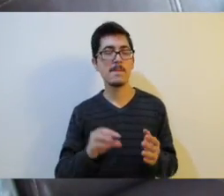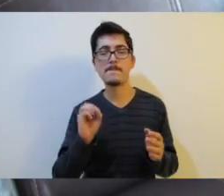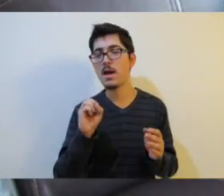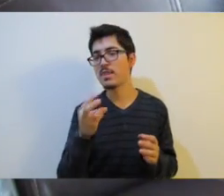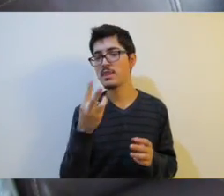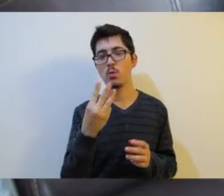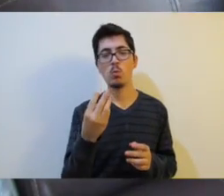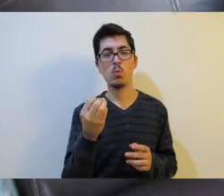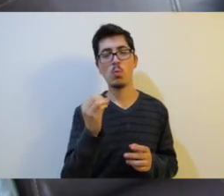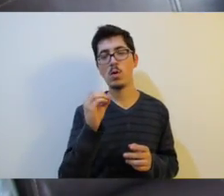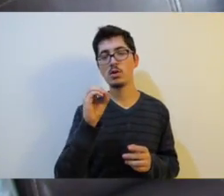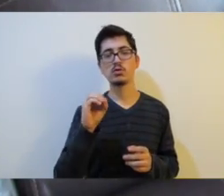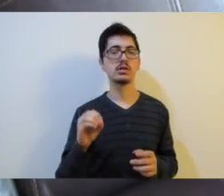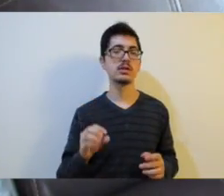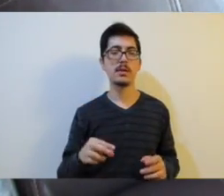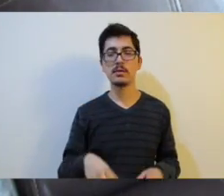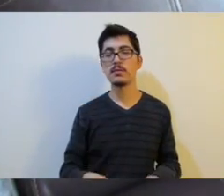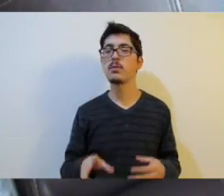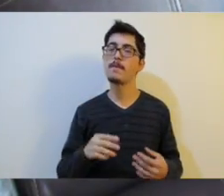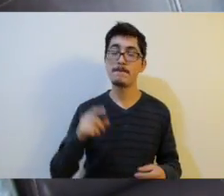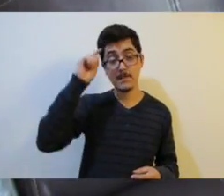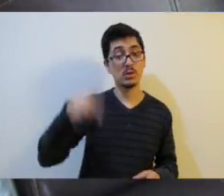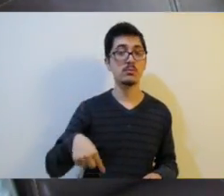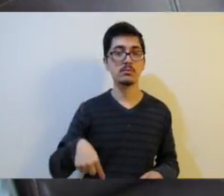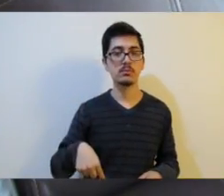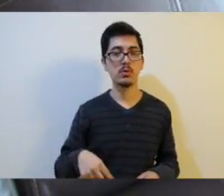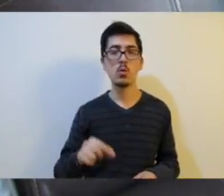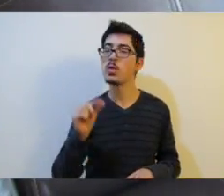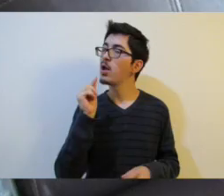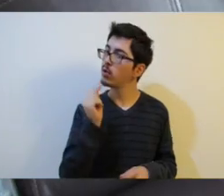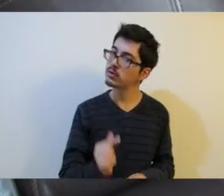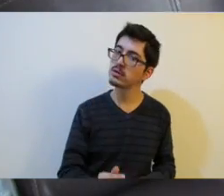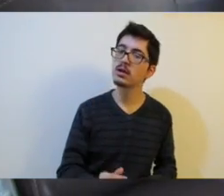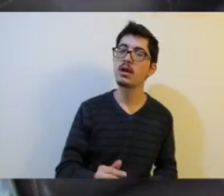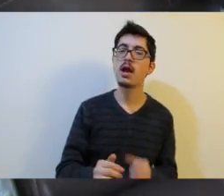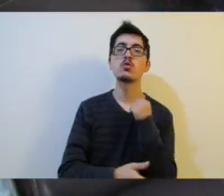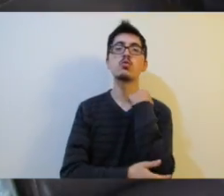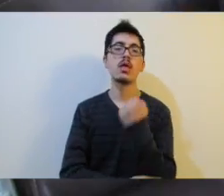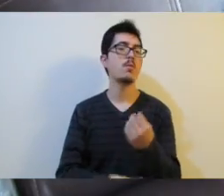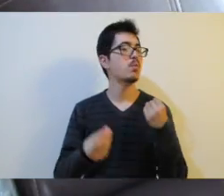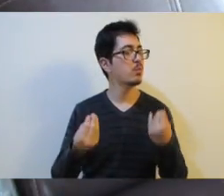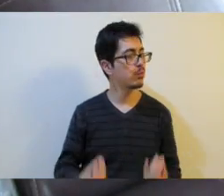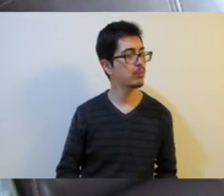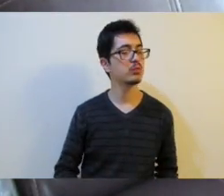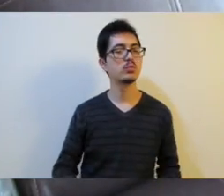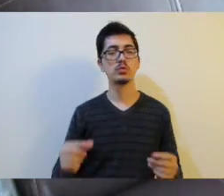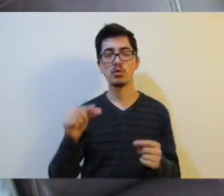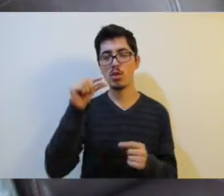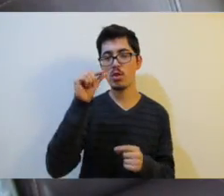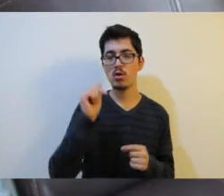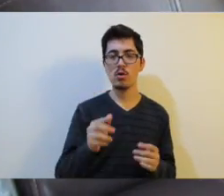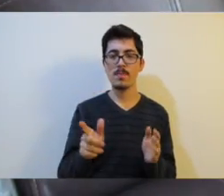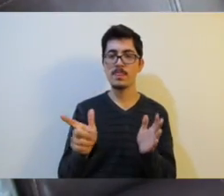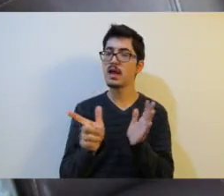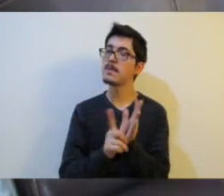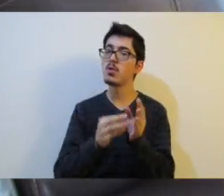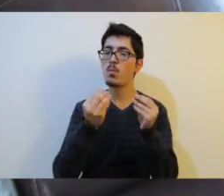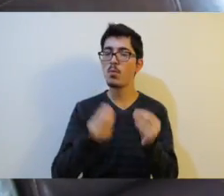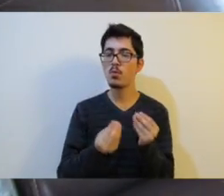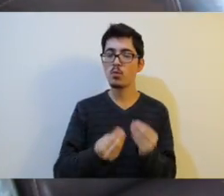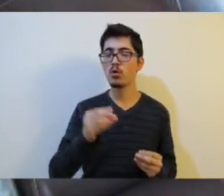No tienen más de 2 páginas, por lo tanto, si tú no dispones de mucho tiempo, pero quieres disfrutar del libro un poco más que el otro, te lo